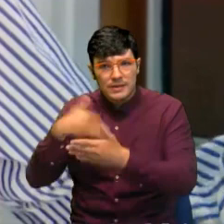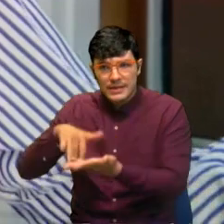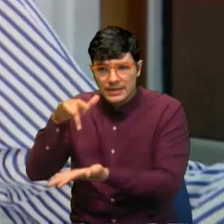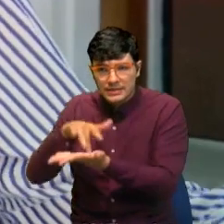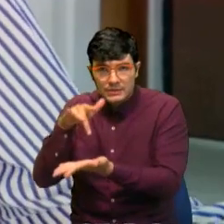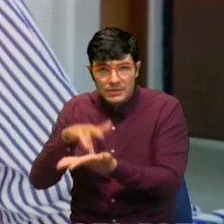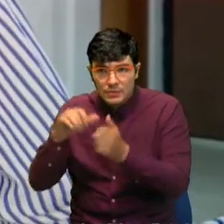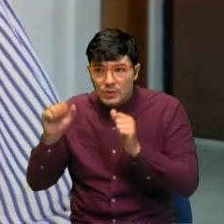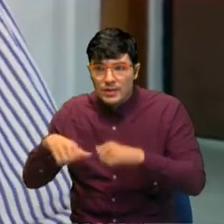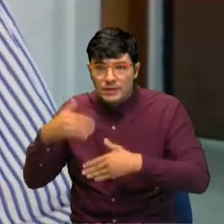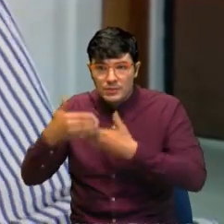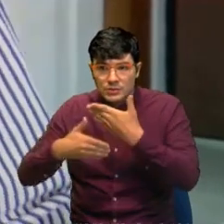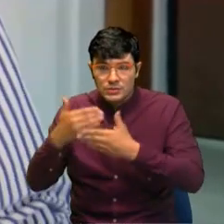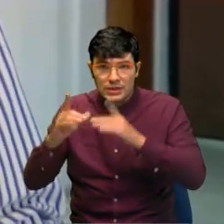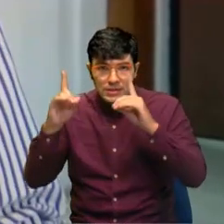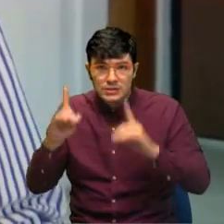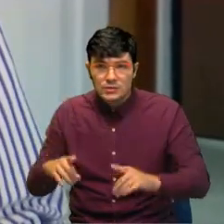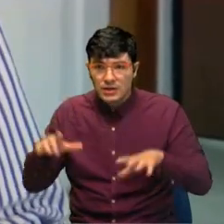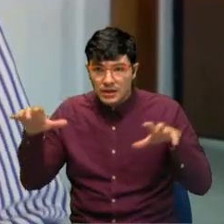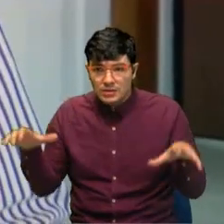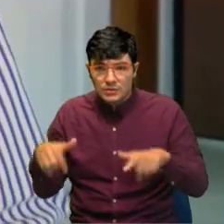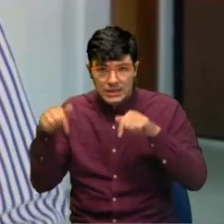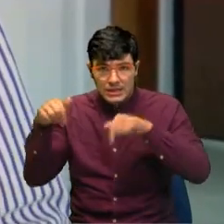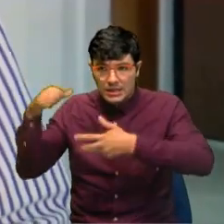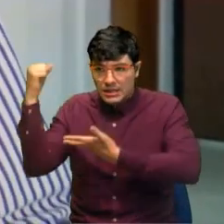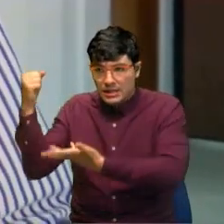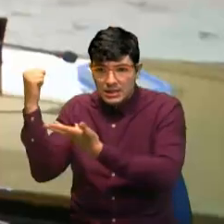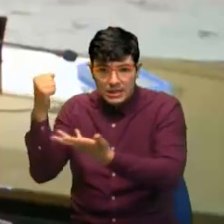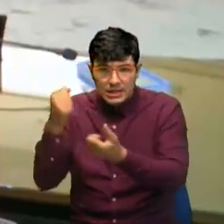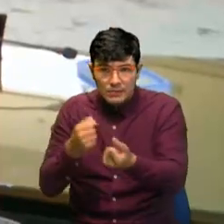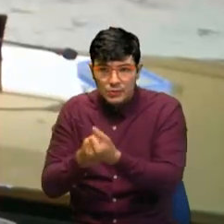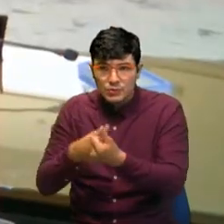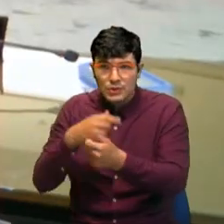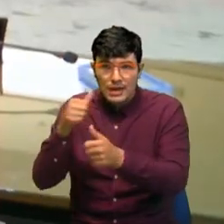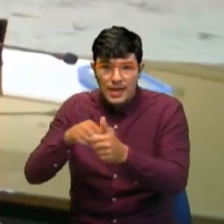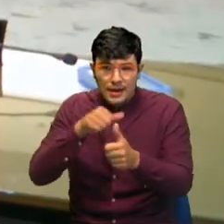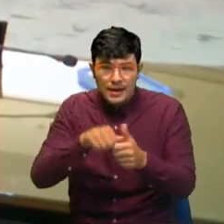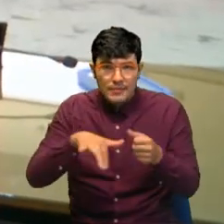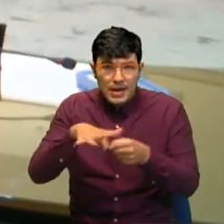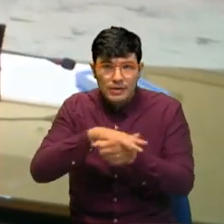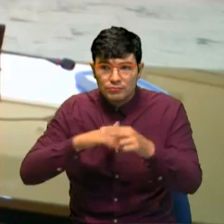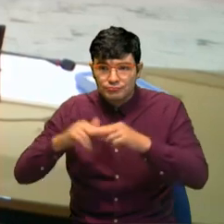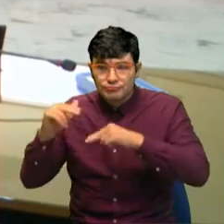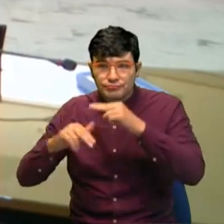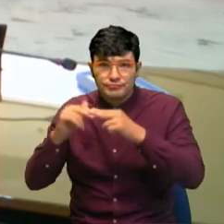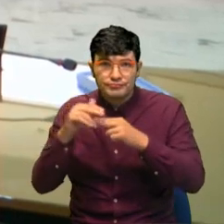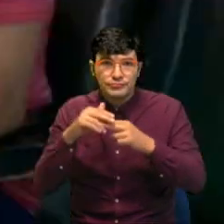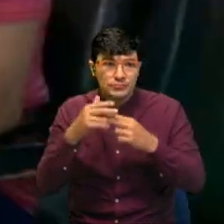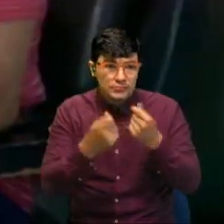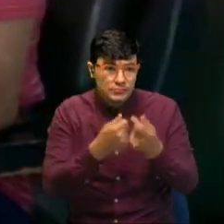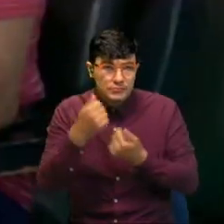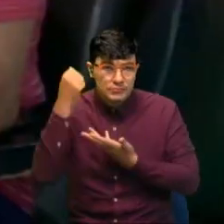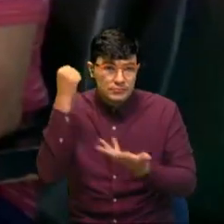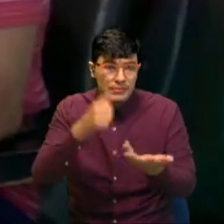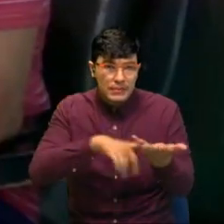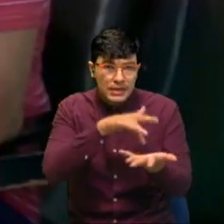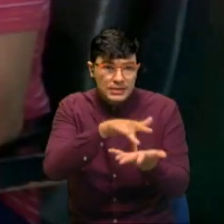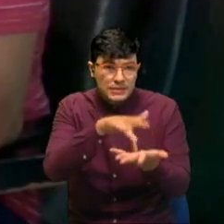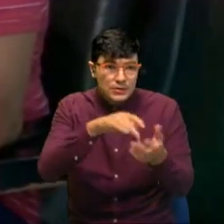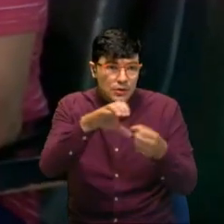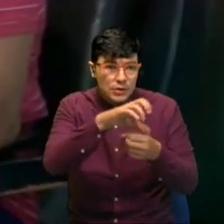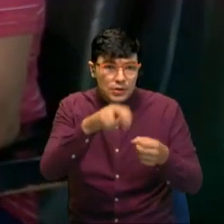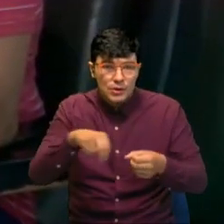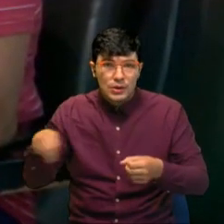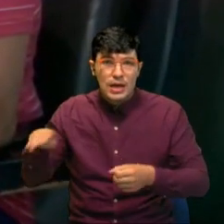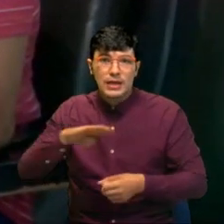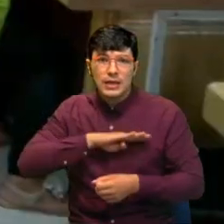era o de alguna otra manera la obra que se necesitaba en cada comuna lo que dentro del rubro participativo anualmente la alcaldía de bucaramanga